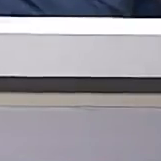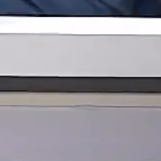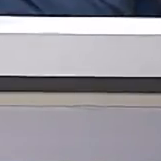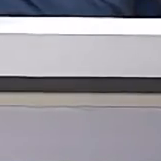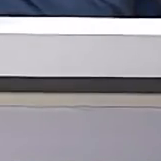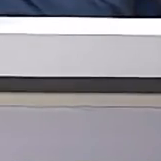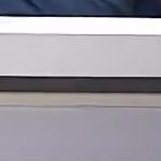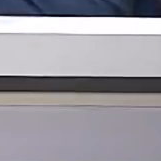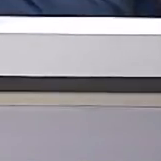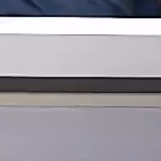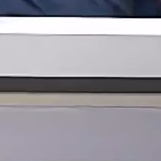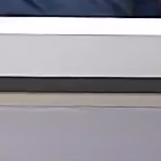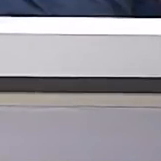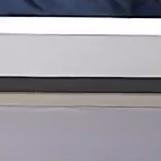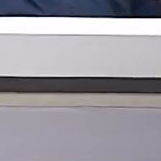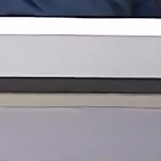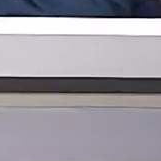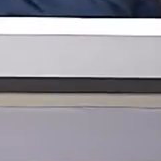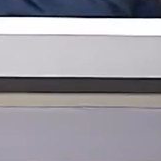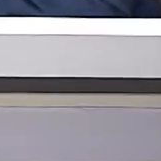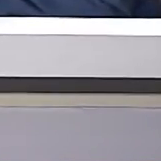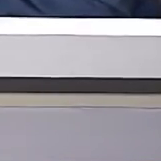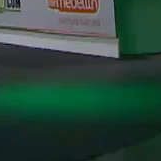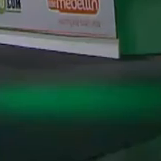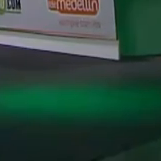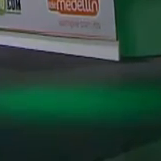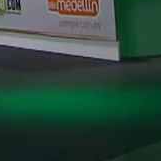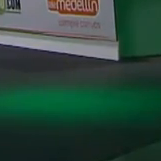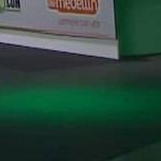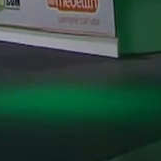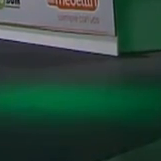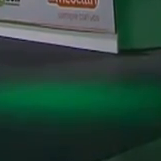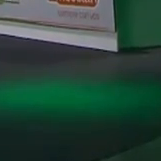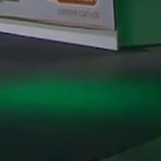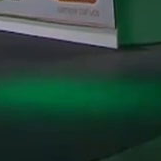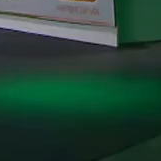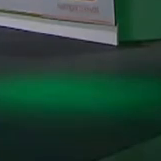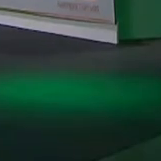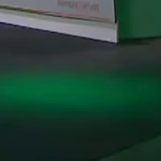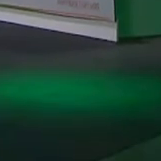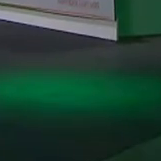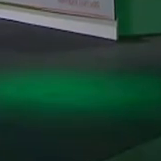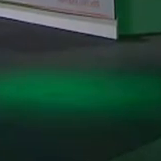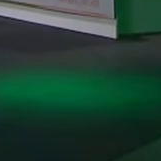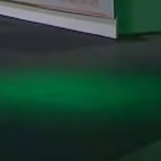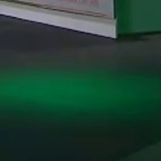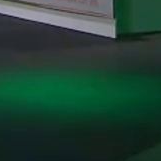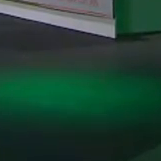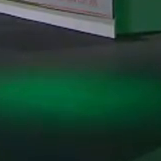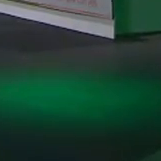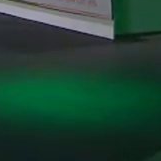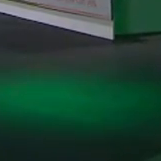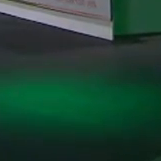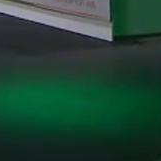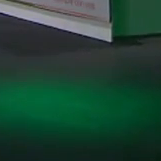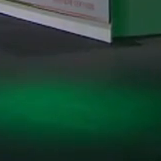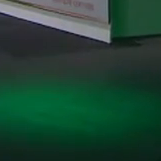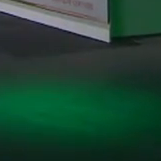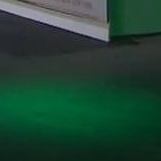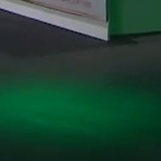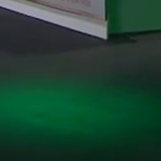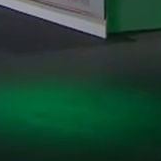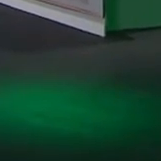luego mauricio tobón posteriormente andrés de guerra hoyos posteriormente está juan esteban mejía luego saludamos